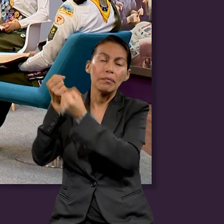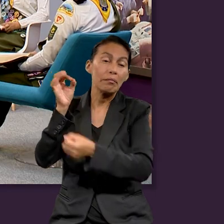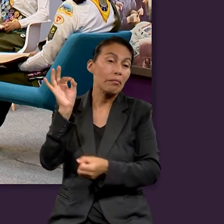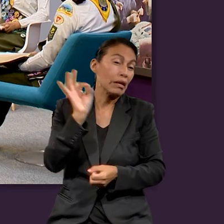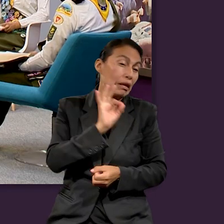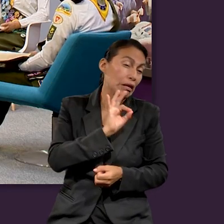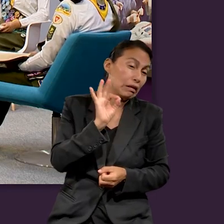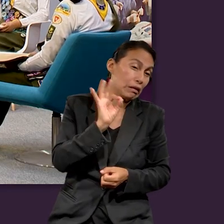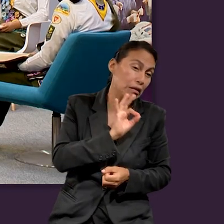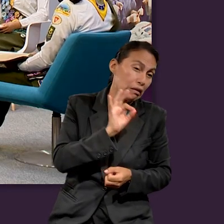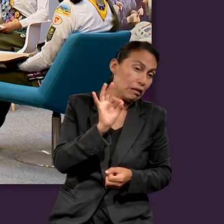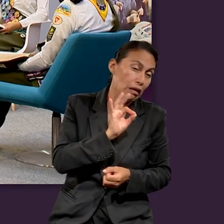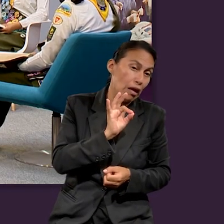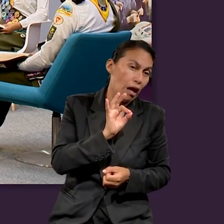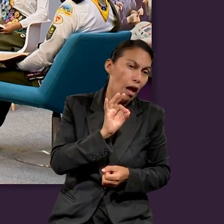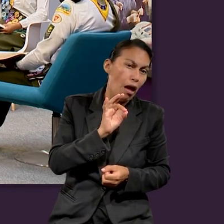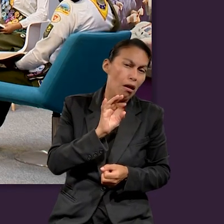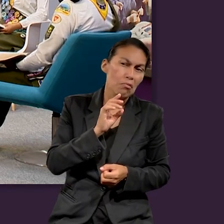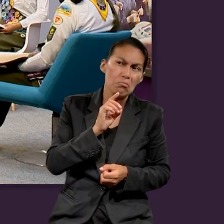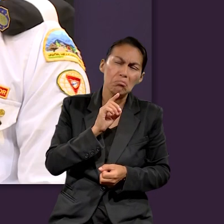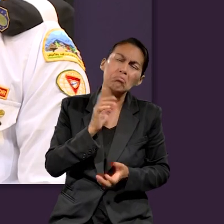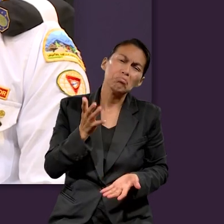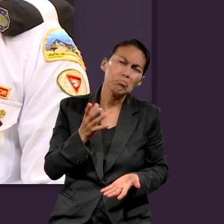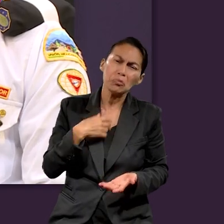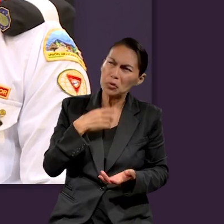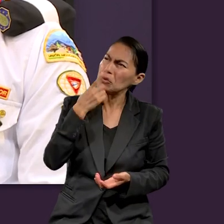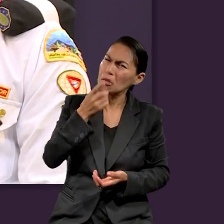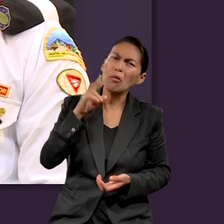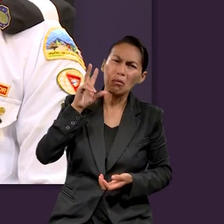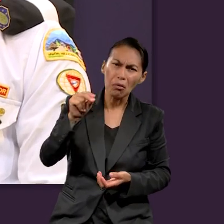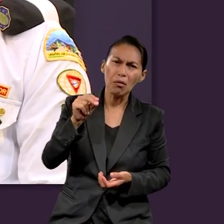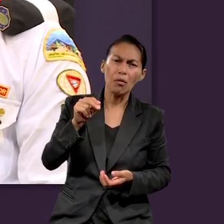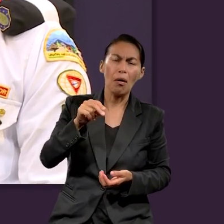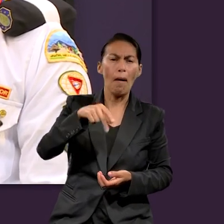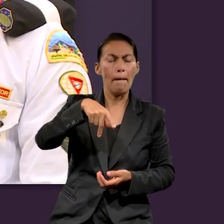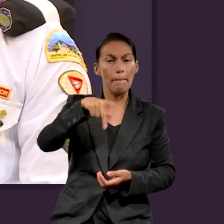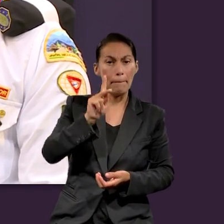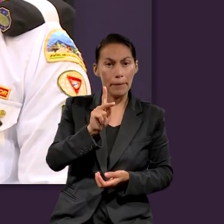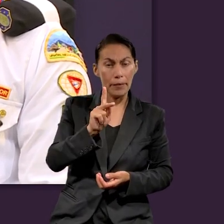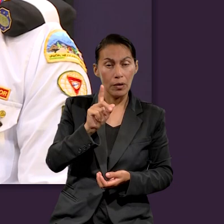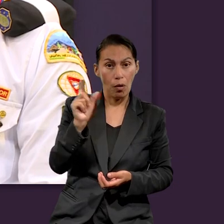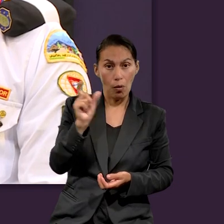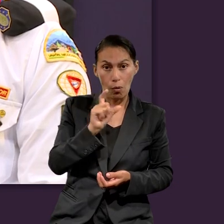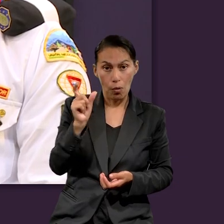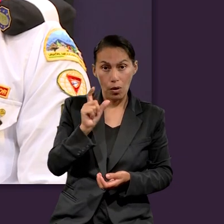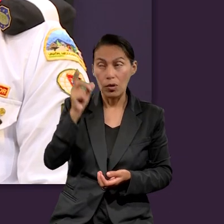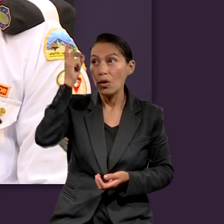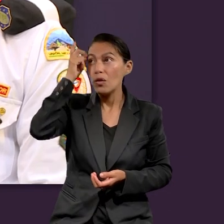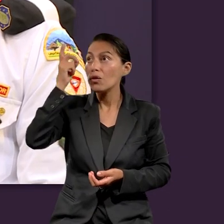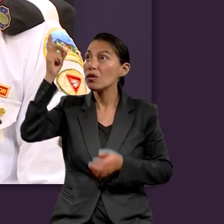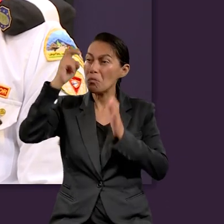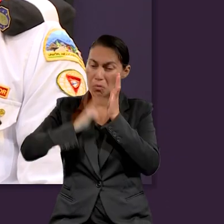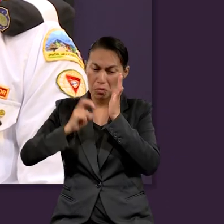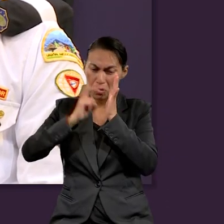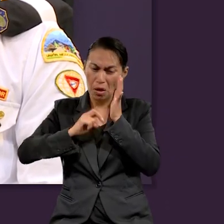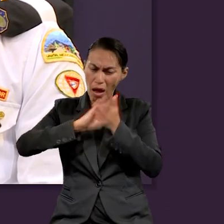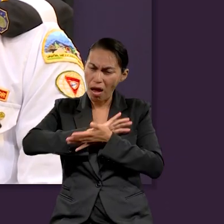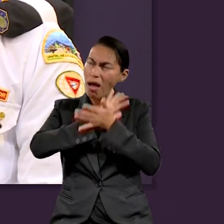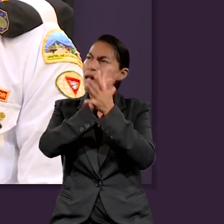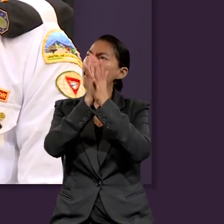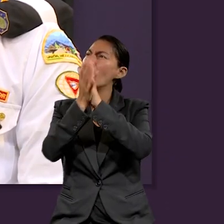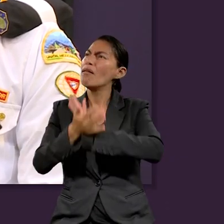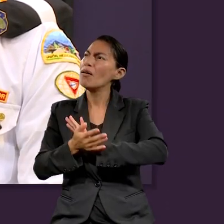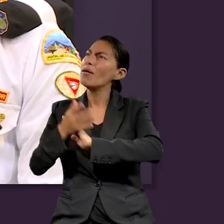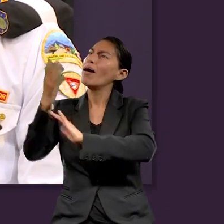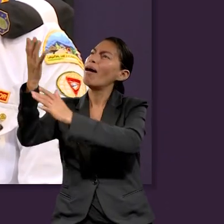tal vez directamente podría decir que no sin embargo cuando uno es transformado